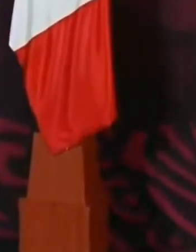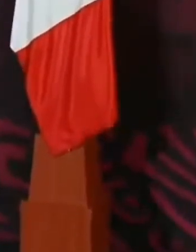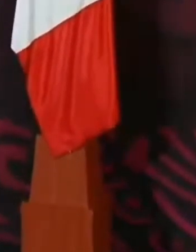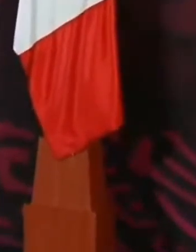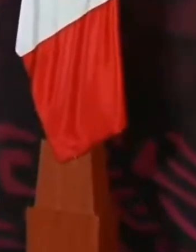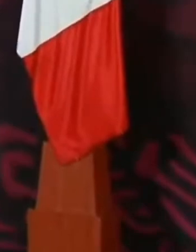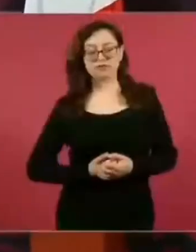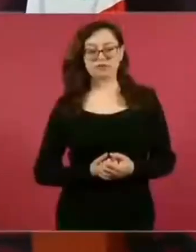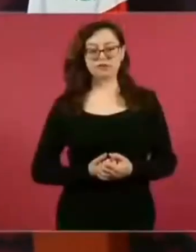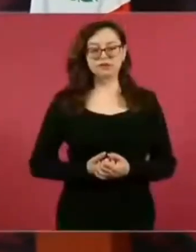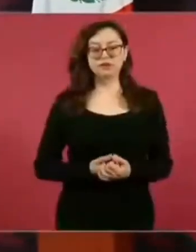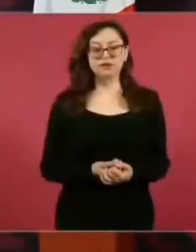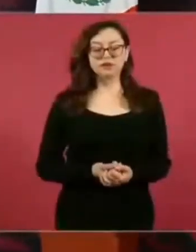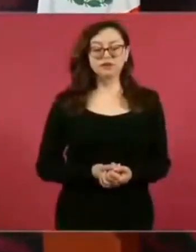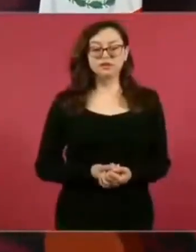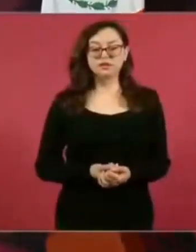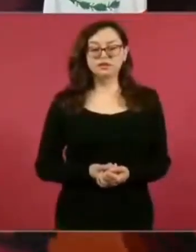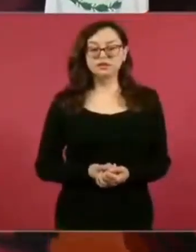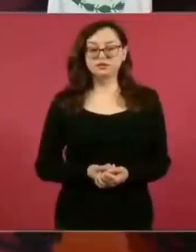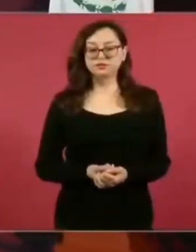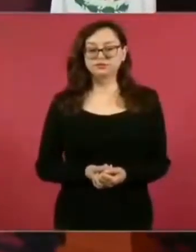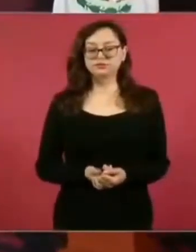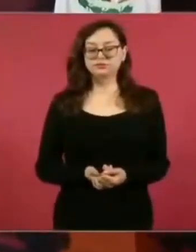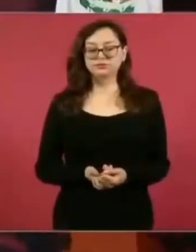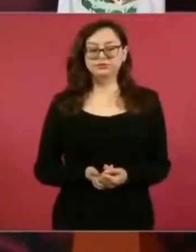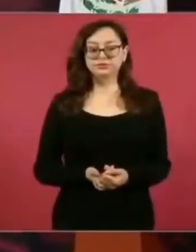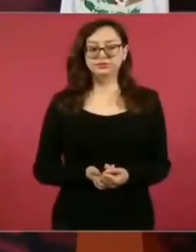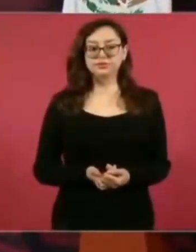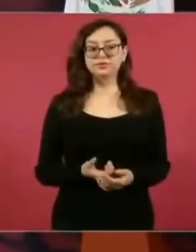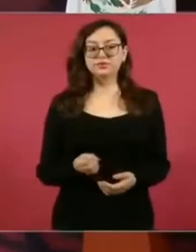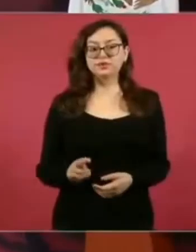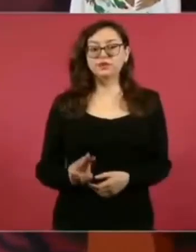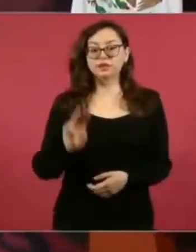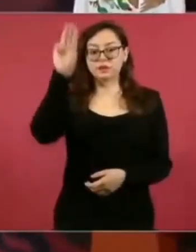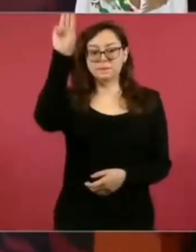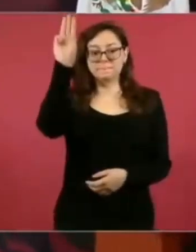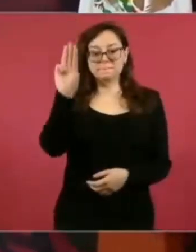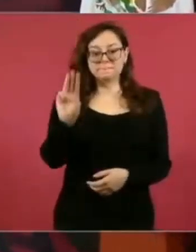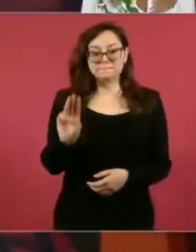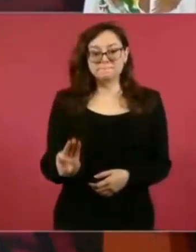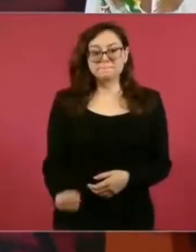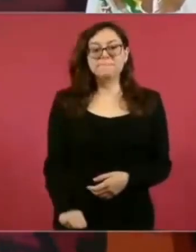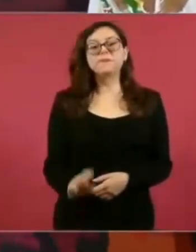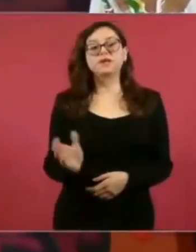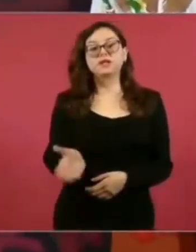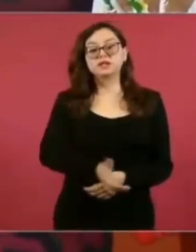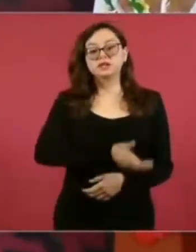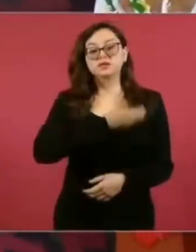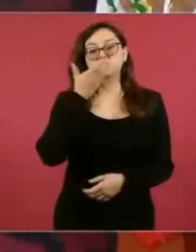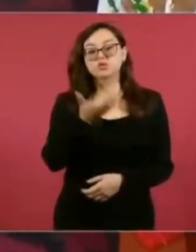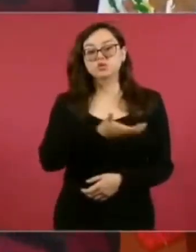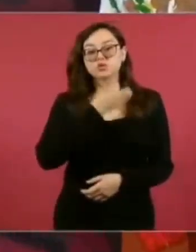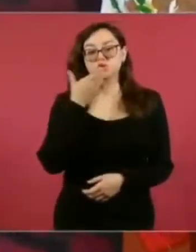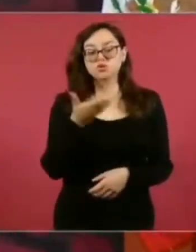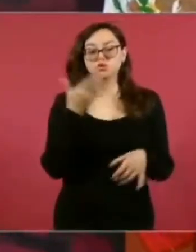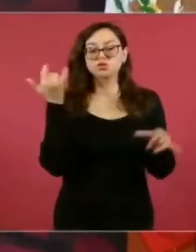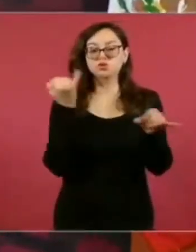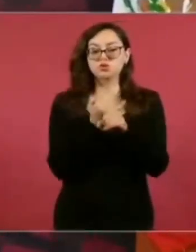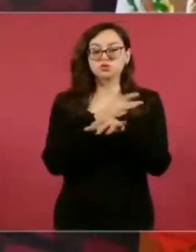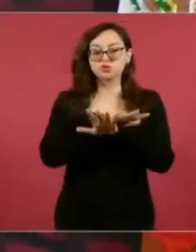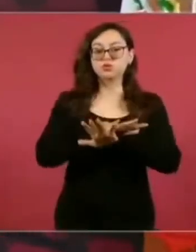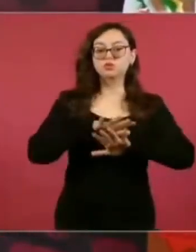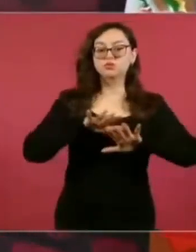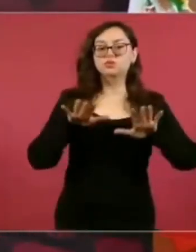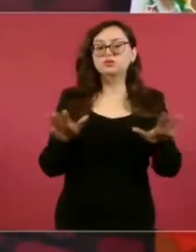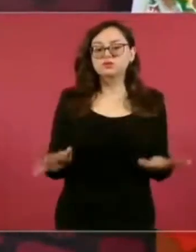Vamos a informar como todos los miércoles. Vamos a comenzar con la